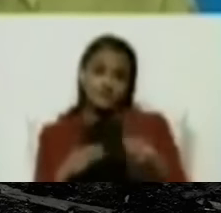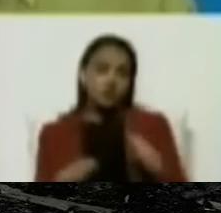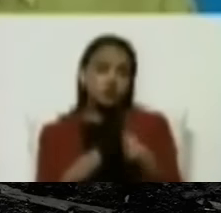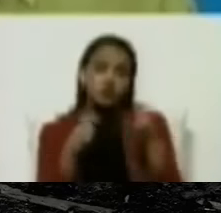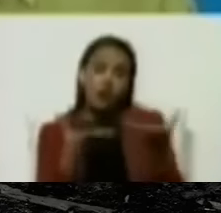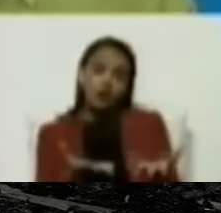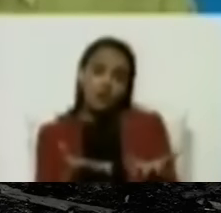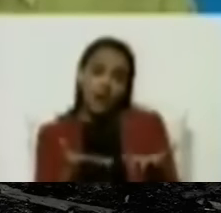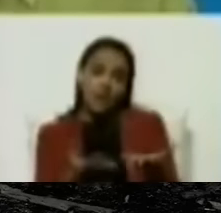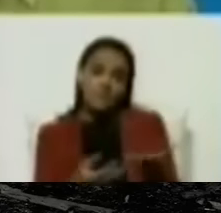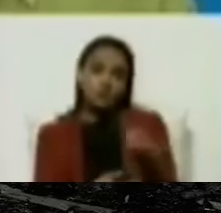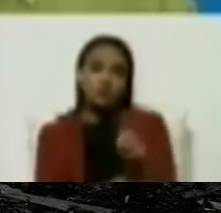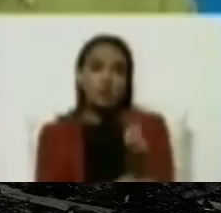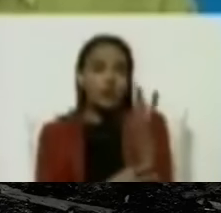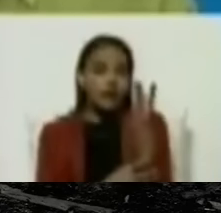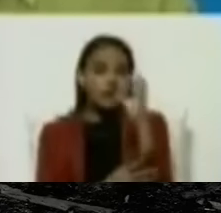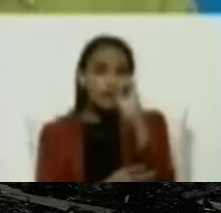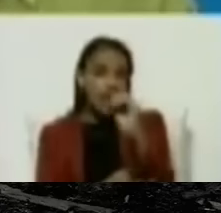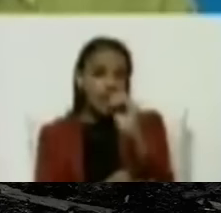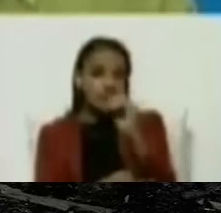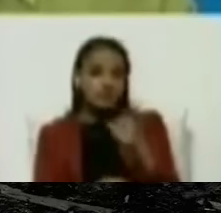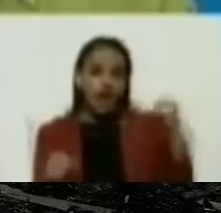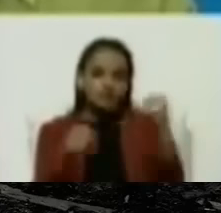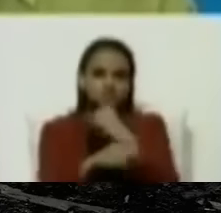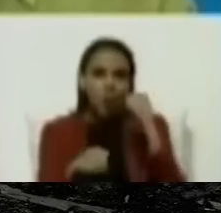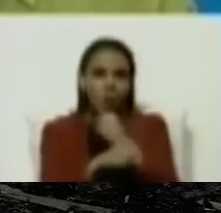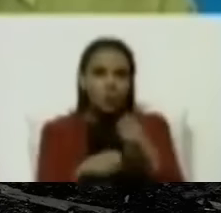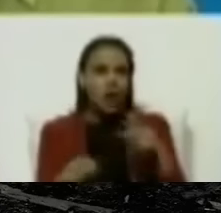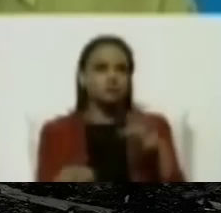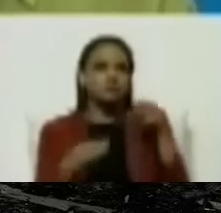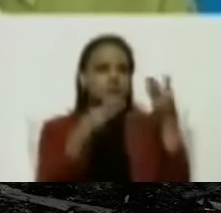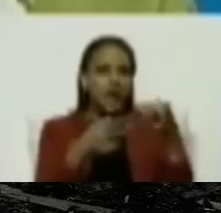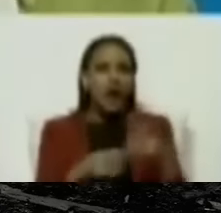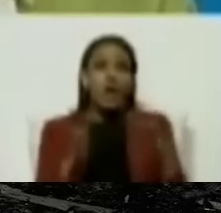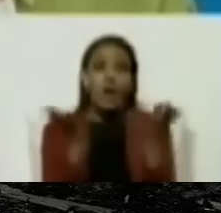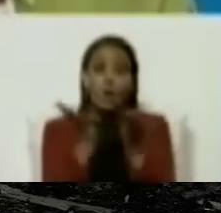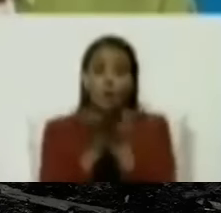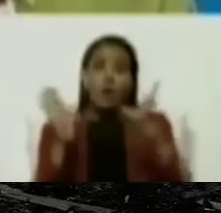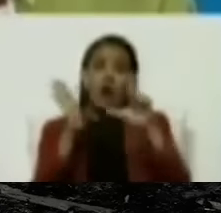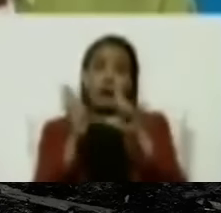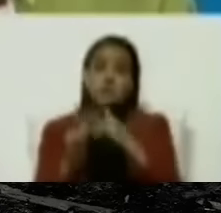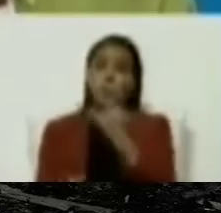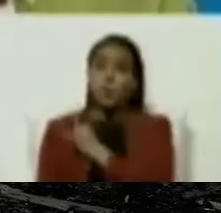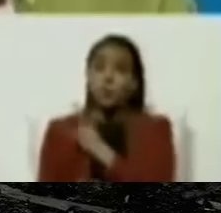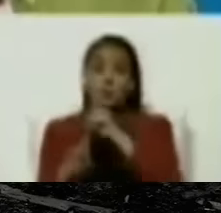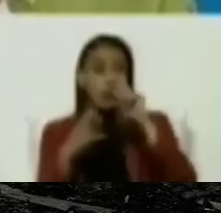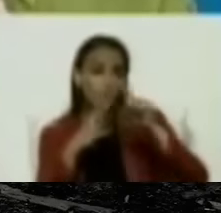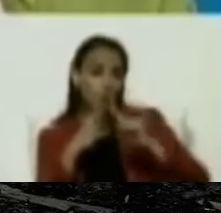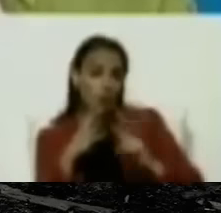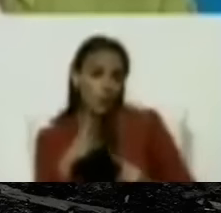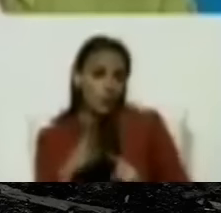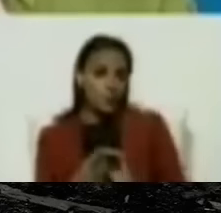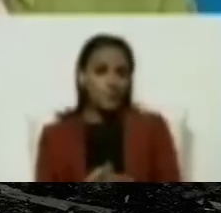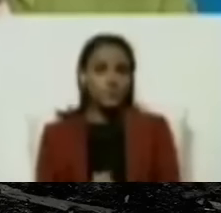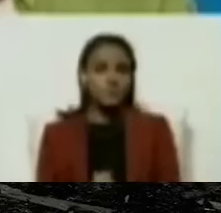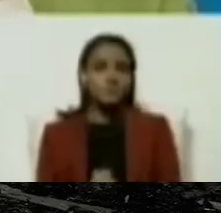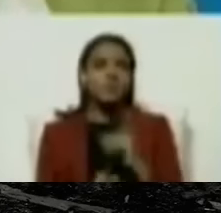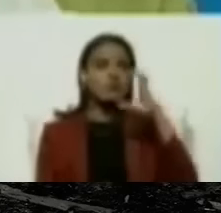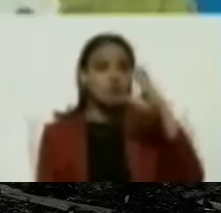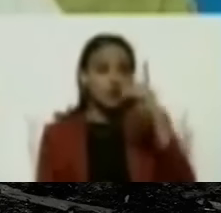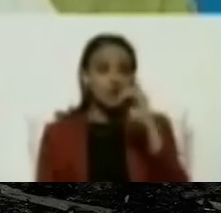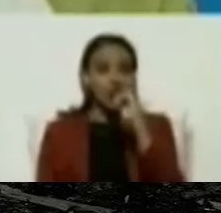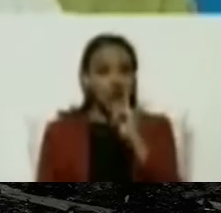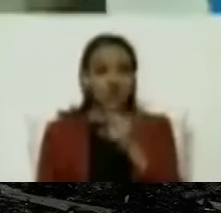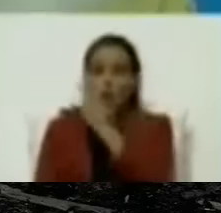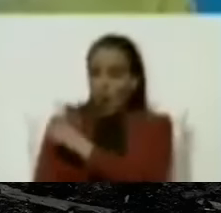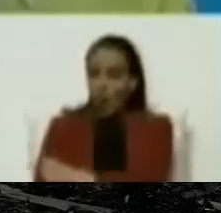entregamos 30 obras entre escuelas, liceos, universidades, CDI,